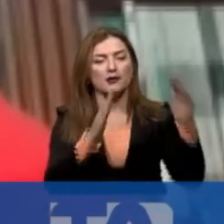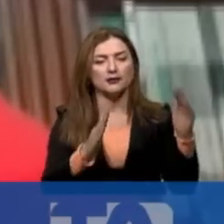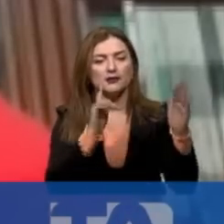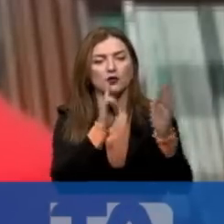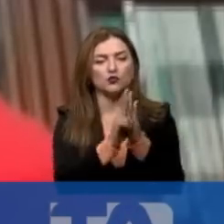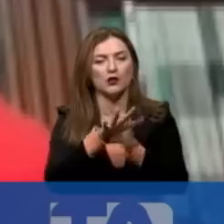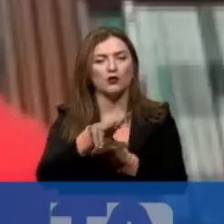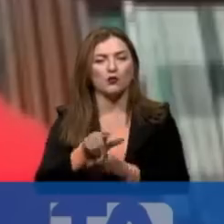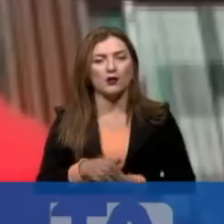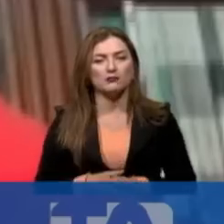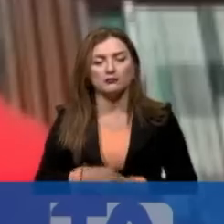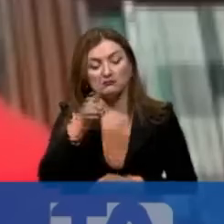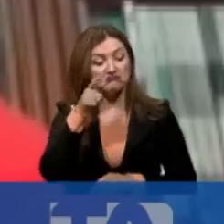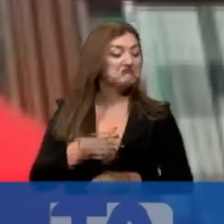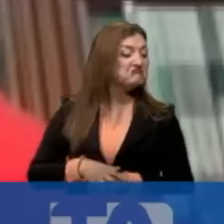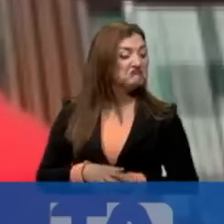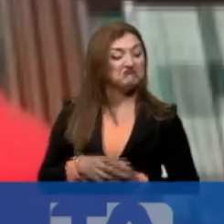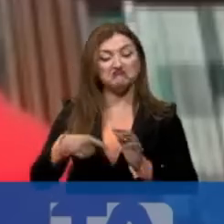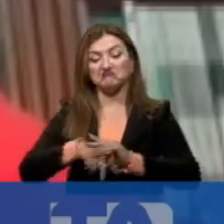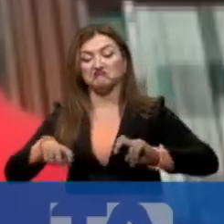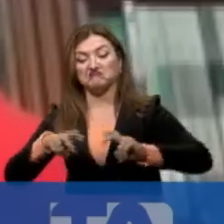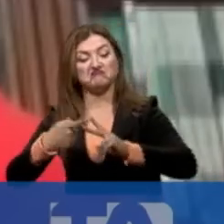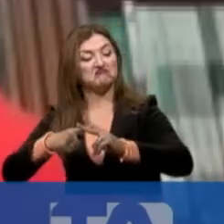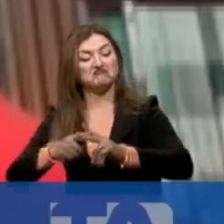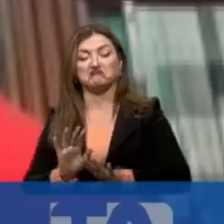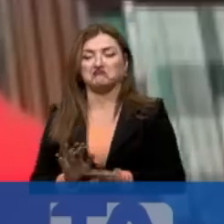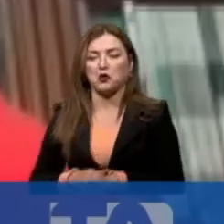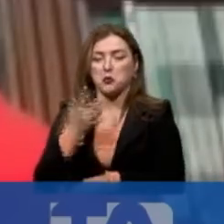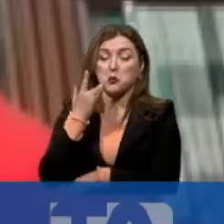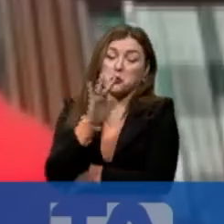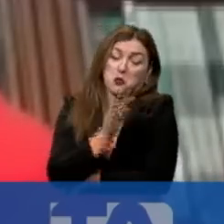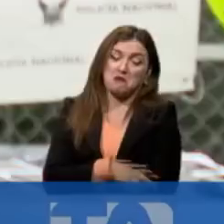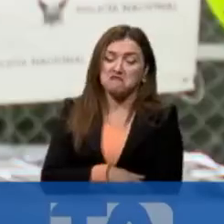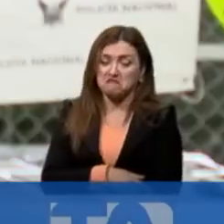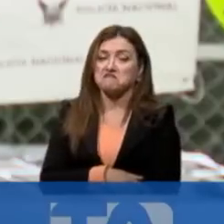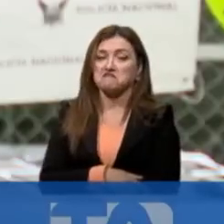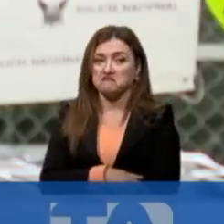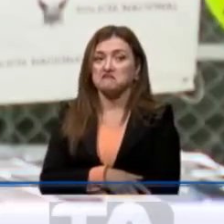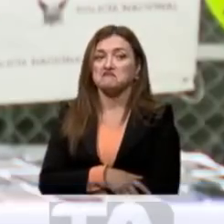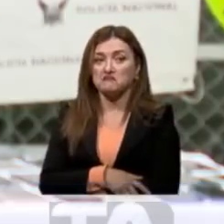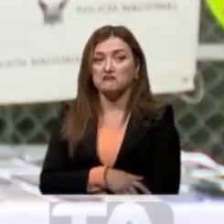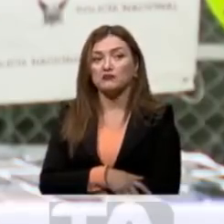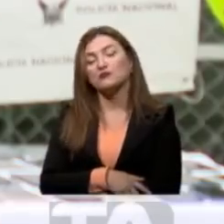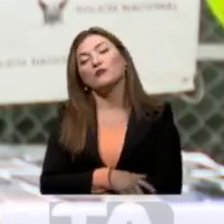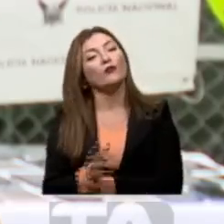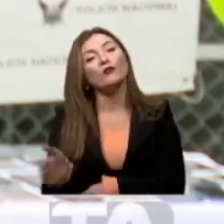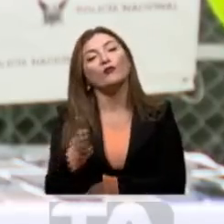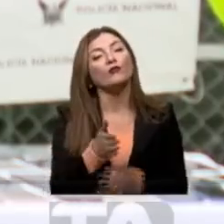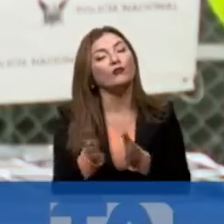no se inicie un proceso, eso sí me parecería totalmente raro. Se dispone que